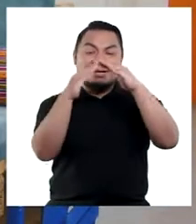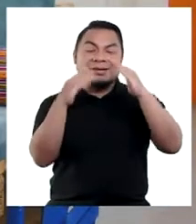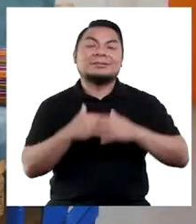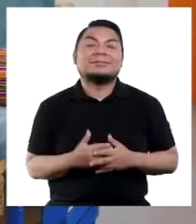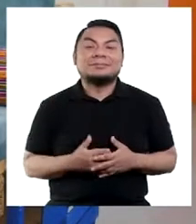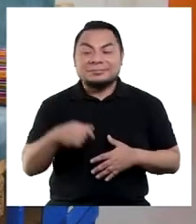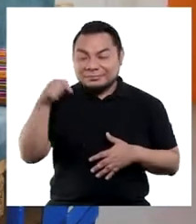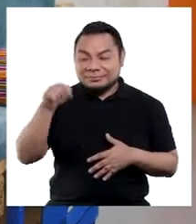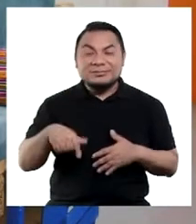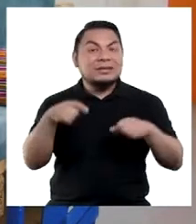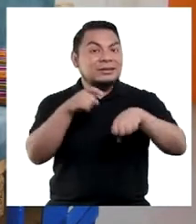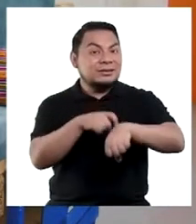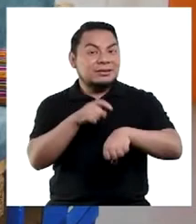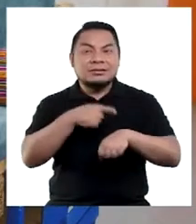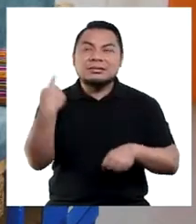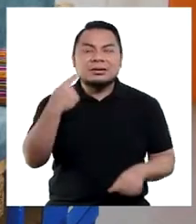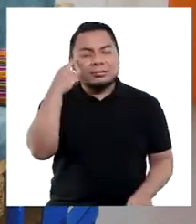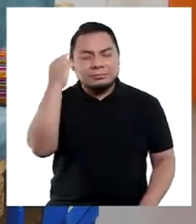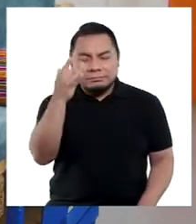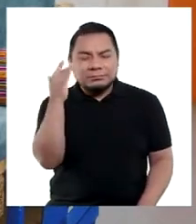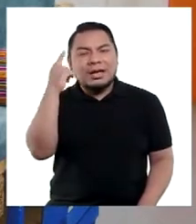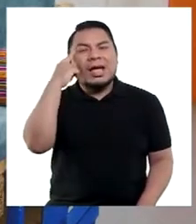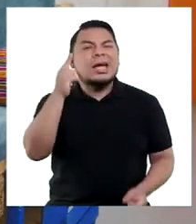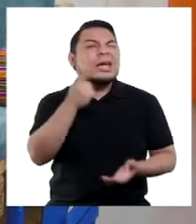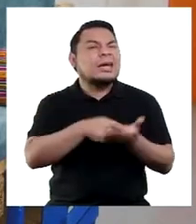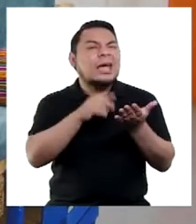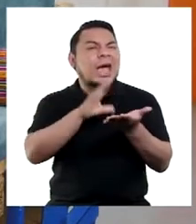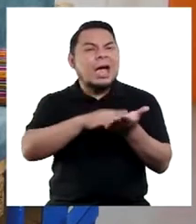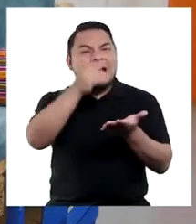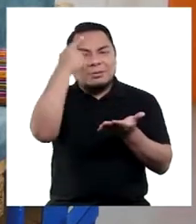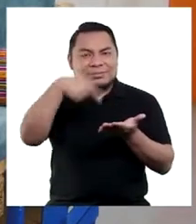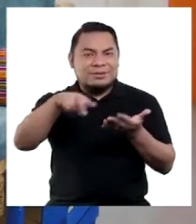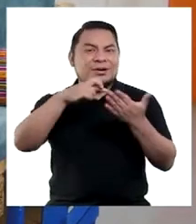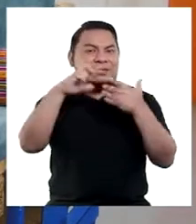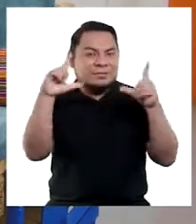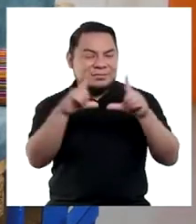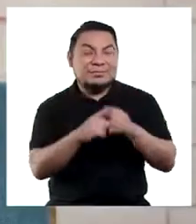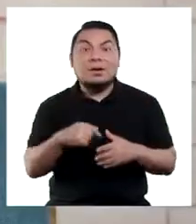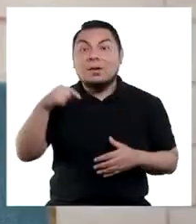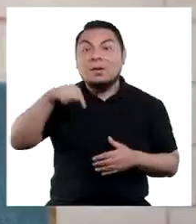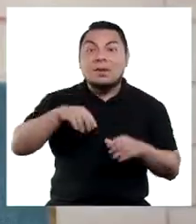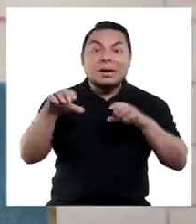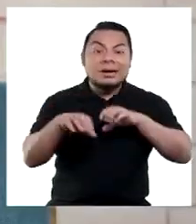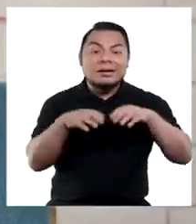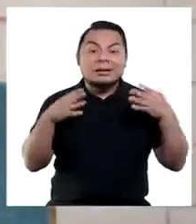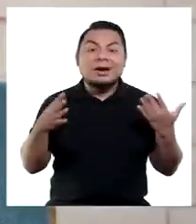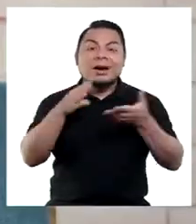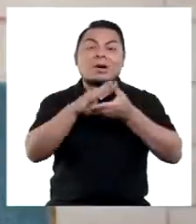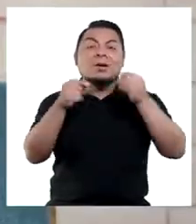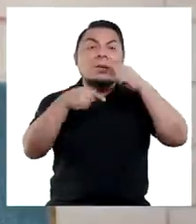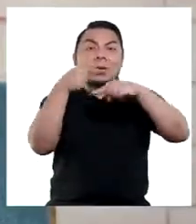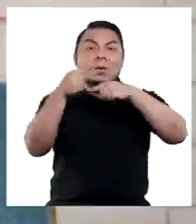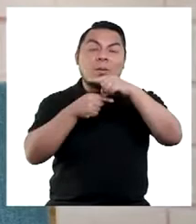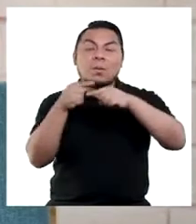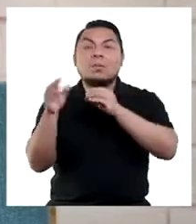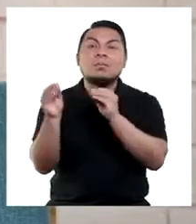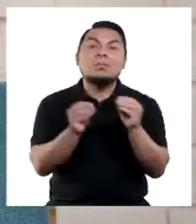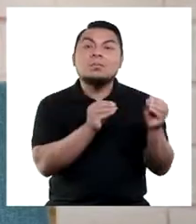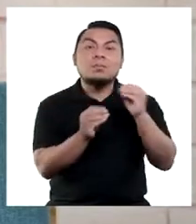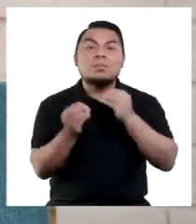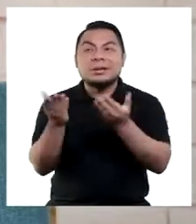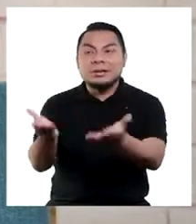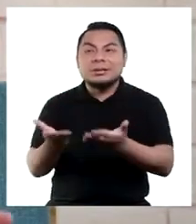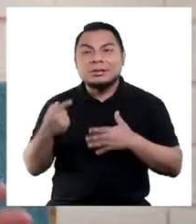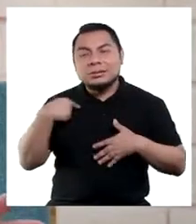estás en casa este es un espacio donde reflexionamos sobre lo que hemos visto en el programa hoy hemos realizado un cuento en movimiento